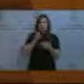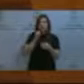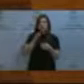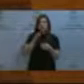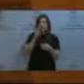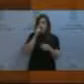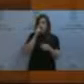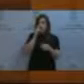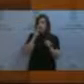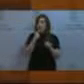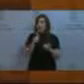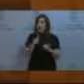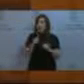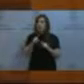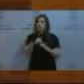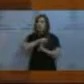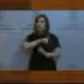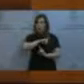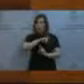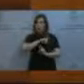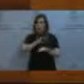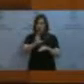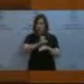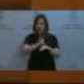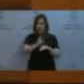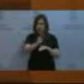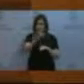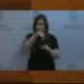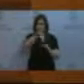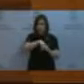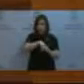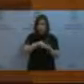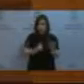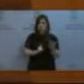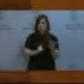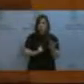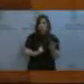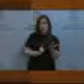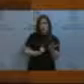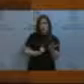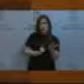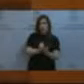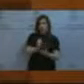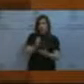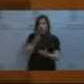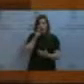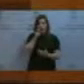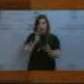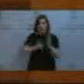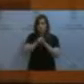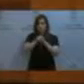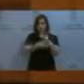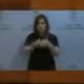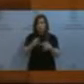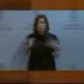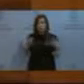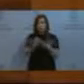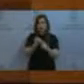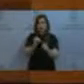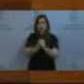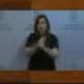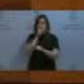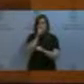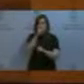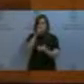guarda de su consejería, de la Consejería de Desarrollo Rural, sufrió un accidente de trabajo en el año 2008 por